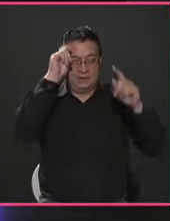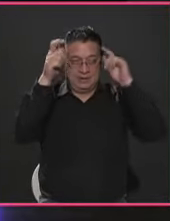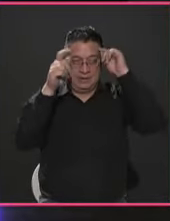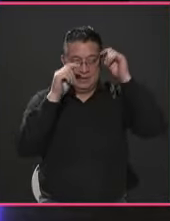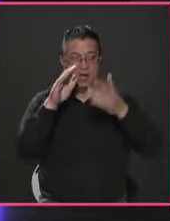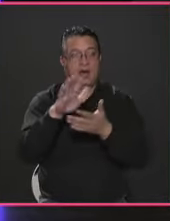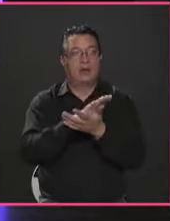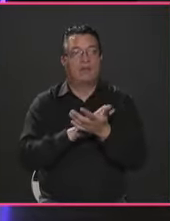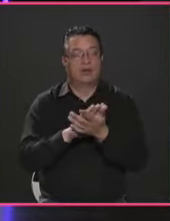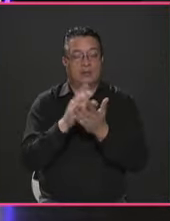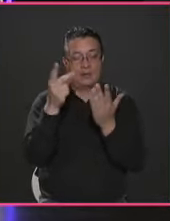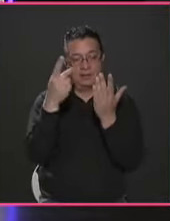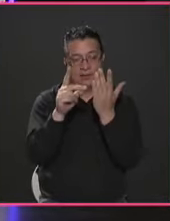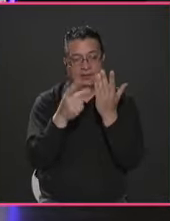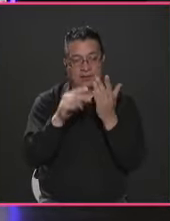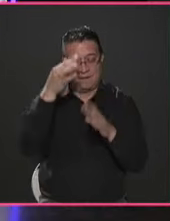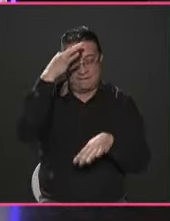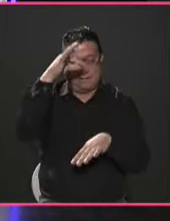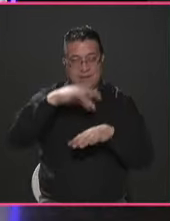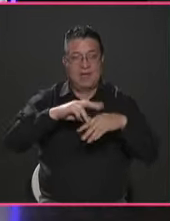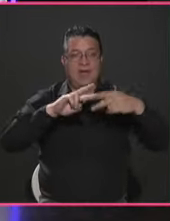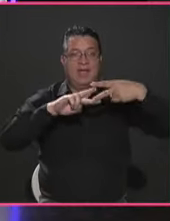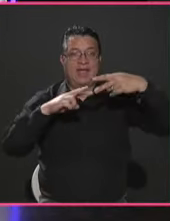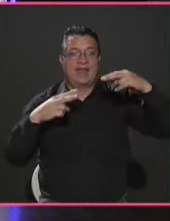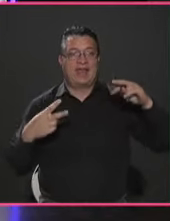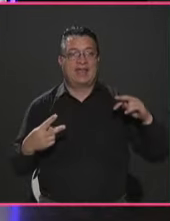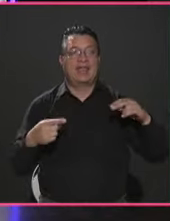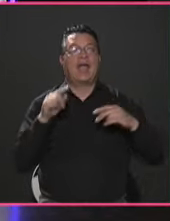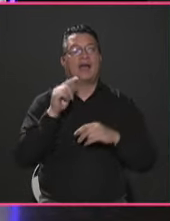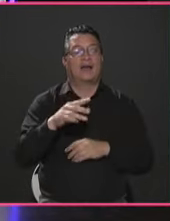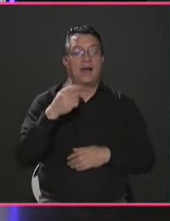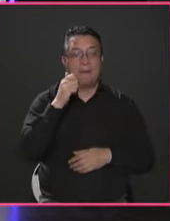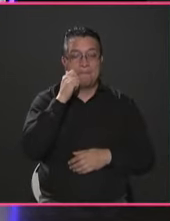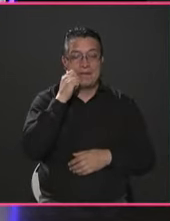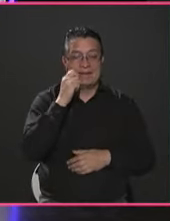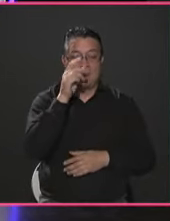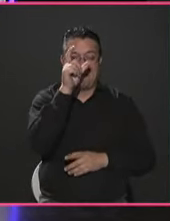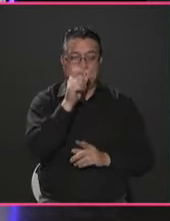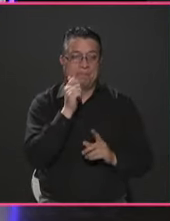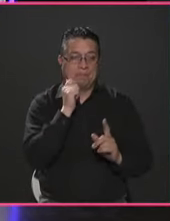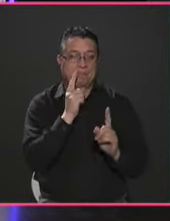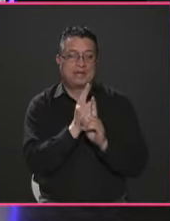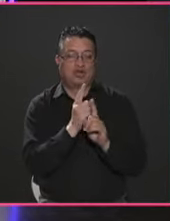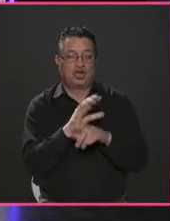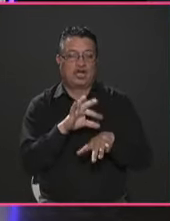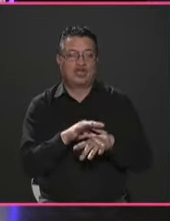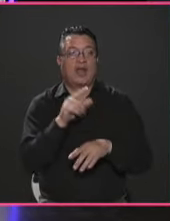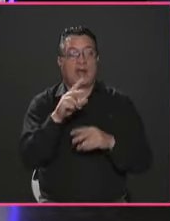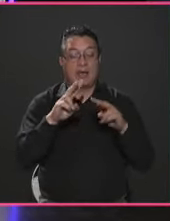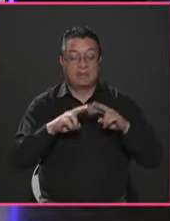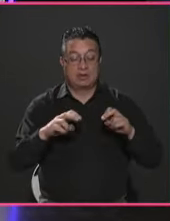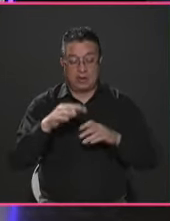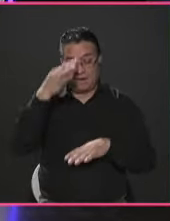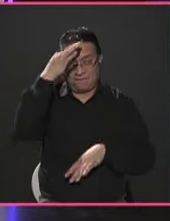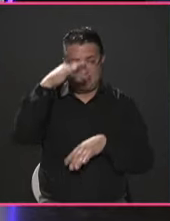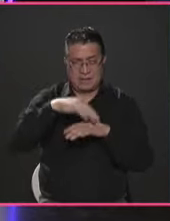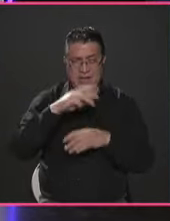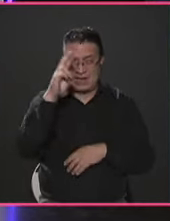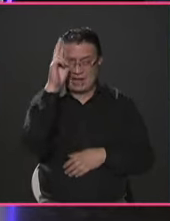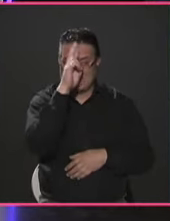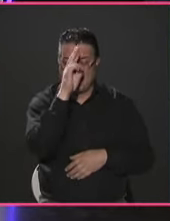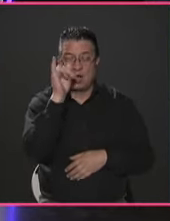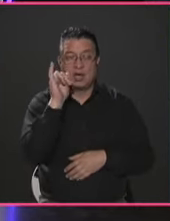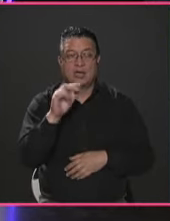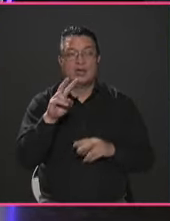ejemplo el diagnóstico de enfermedades genéticas Como por ejemplo la medicina personalizada como también la investigación de enfermedades raras y el